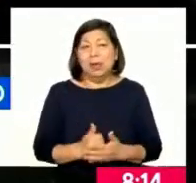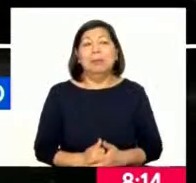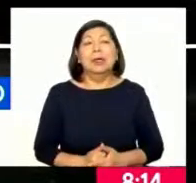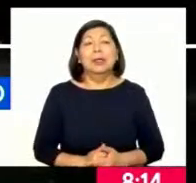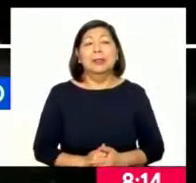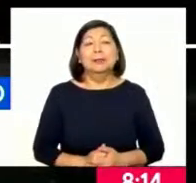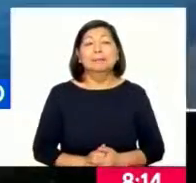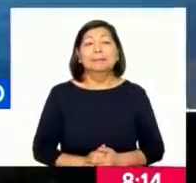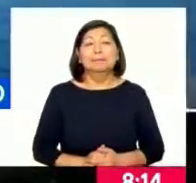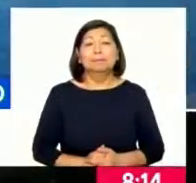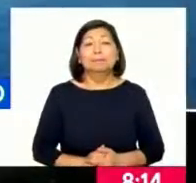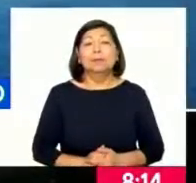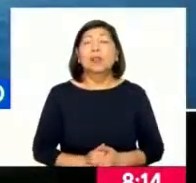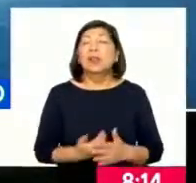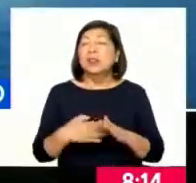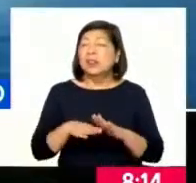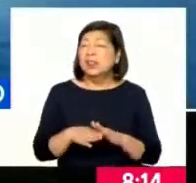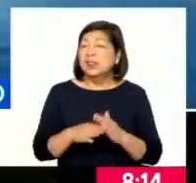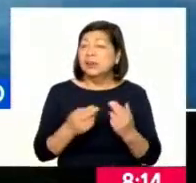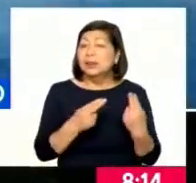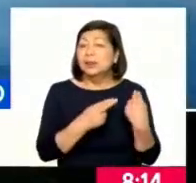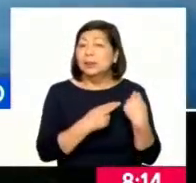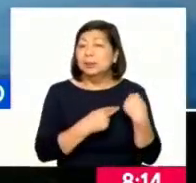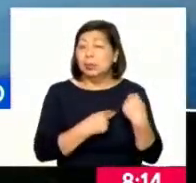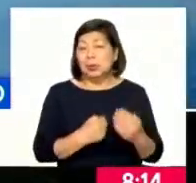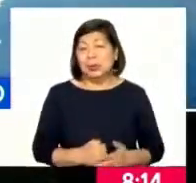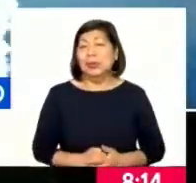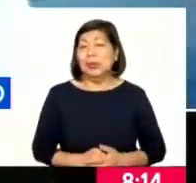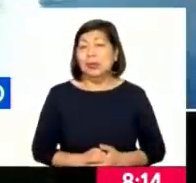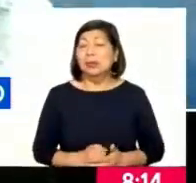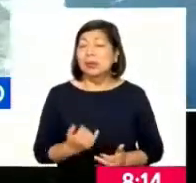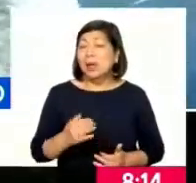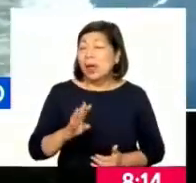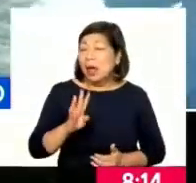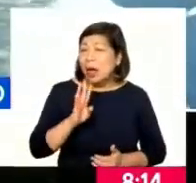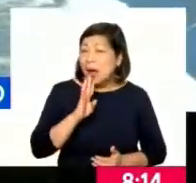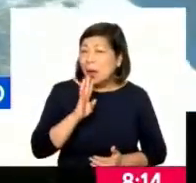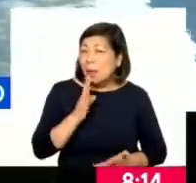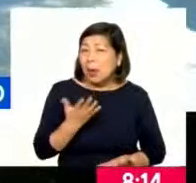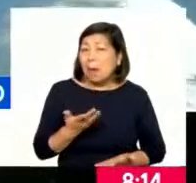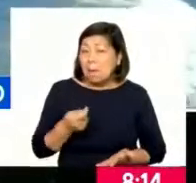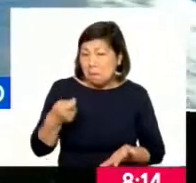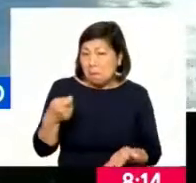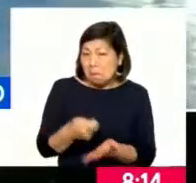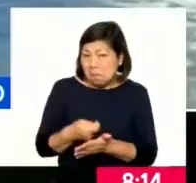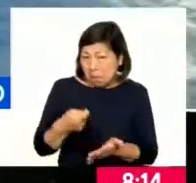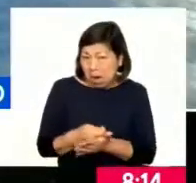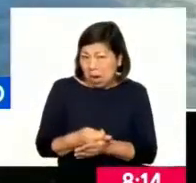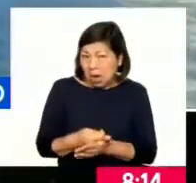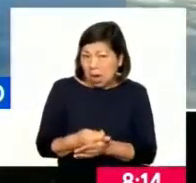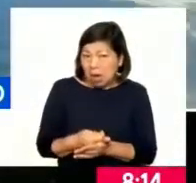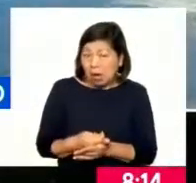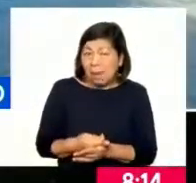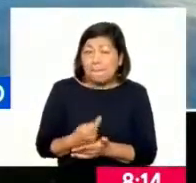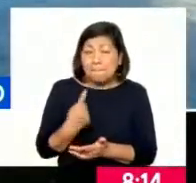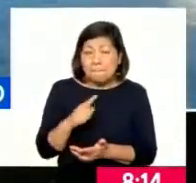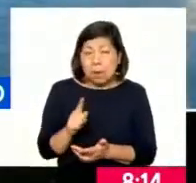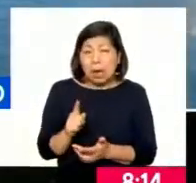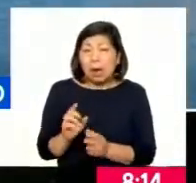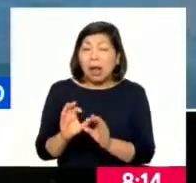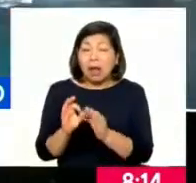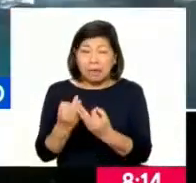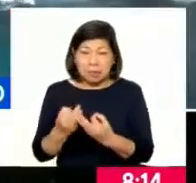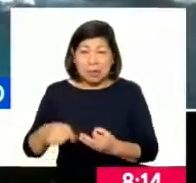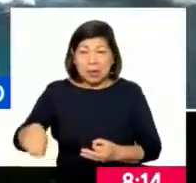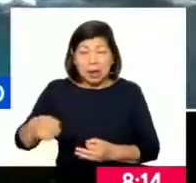ambiental. Y dentro de estas obligaciones, incluso se habló de una indemnización a un importante número de